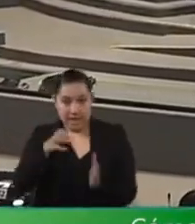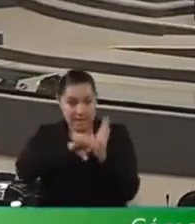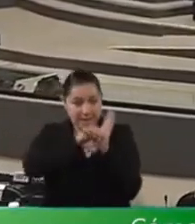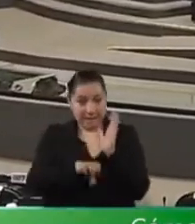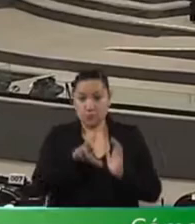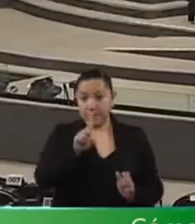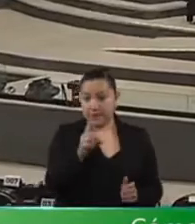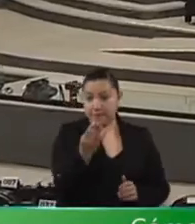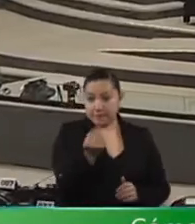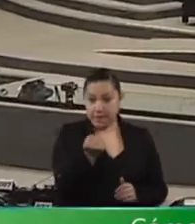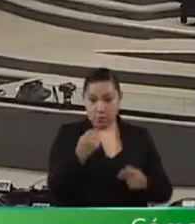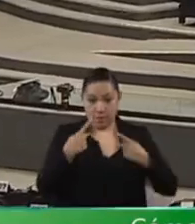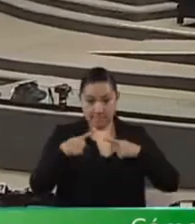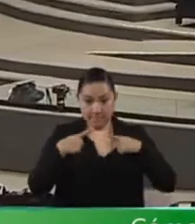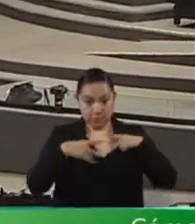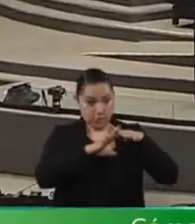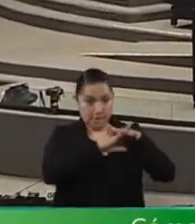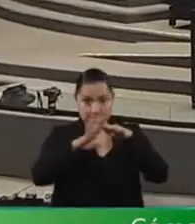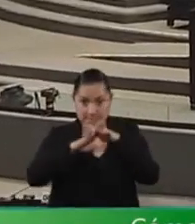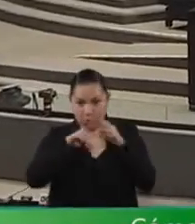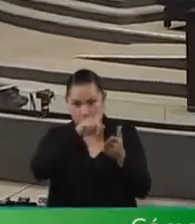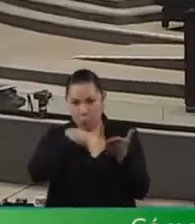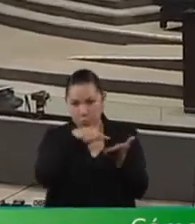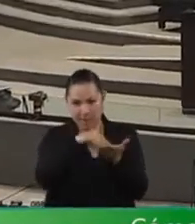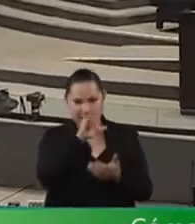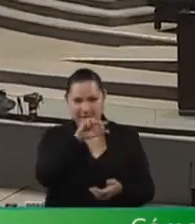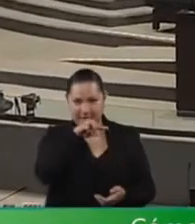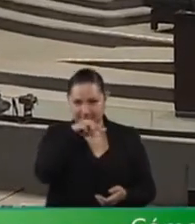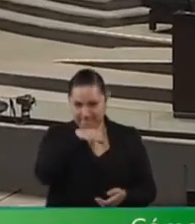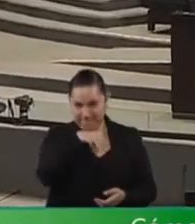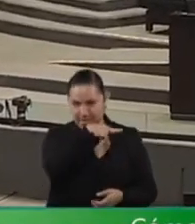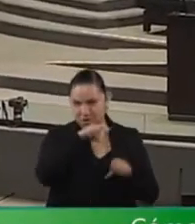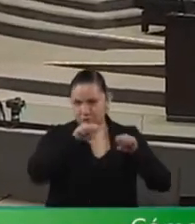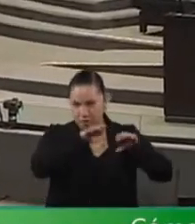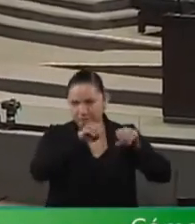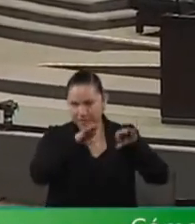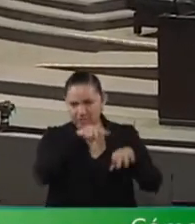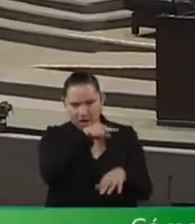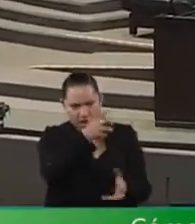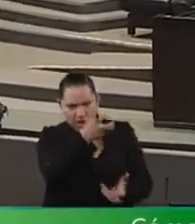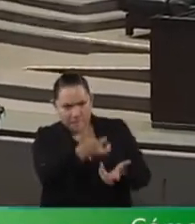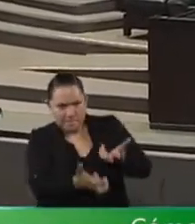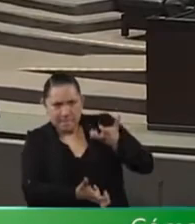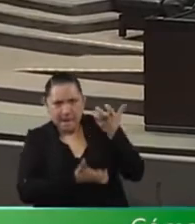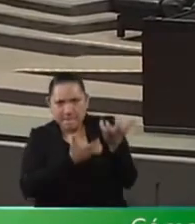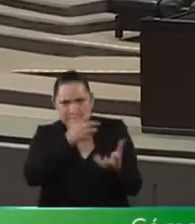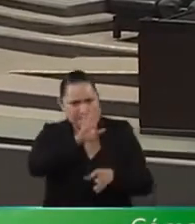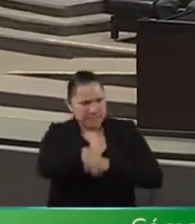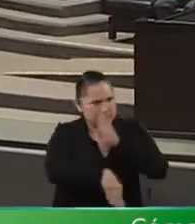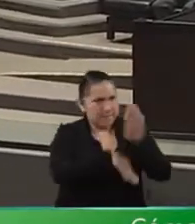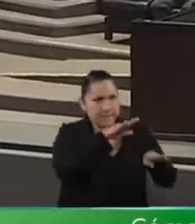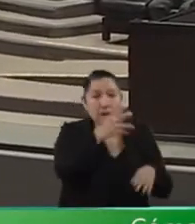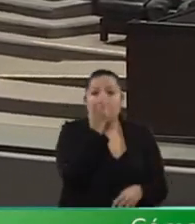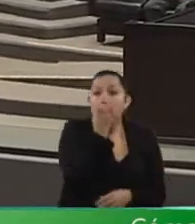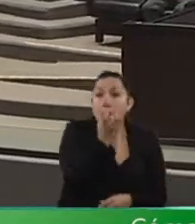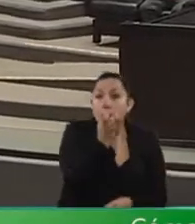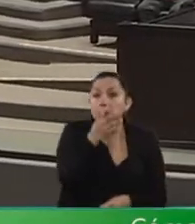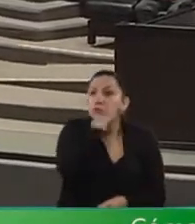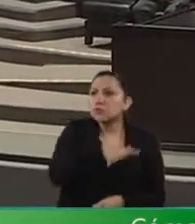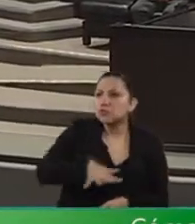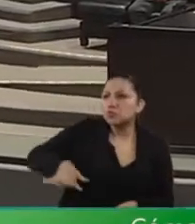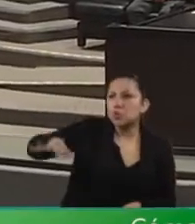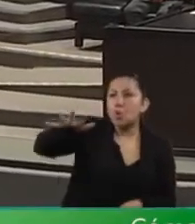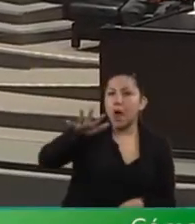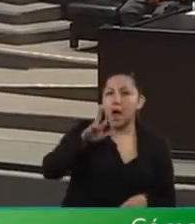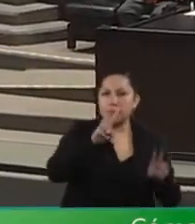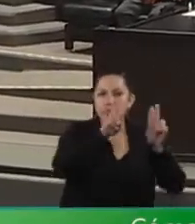una cárcel migratoria del Instituto Nacional de Migración, que se ha eliminado del discurso público y